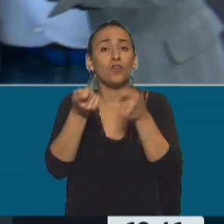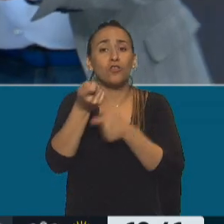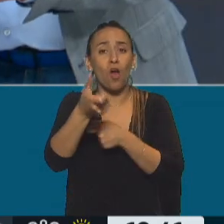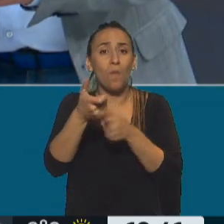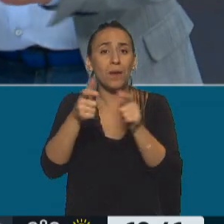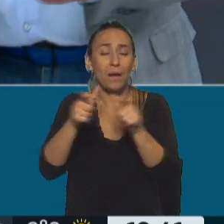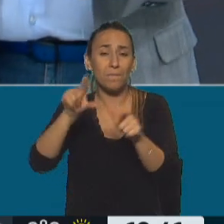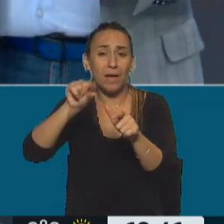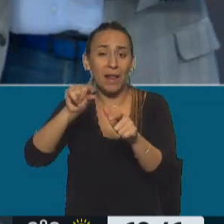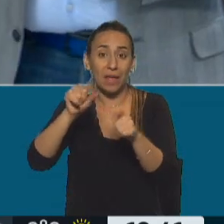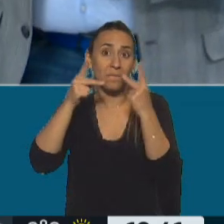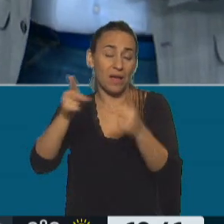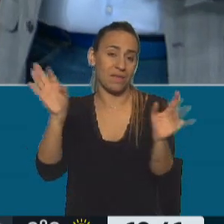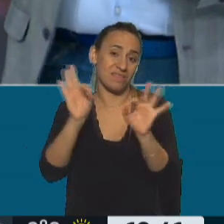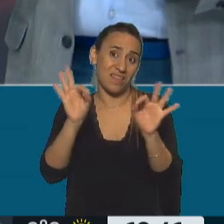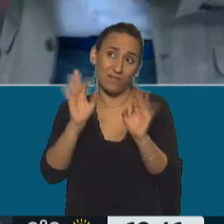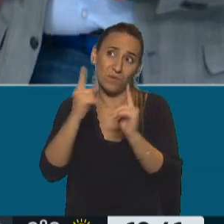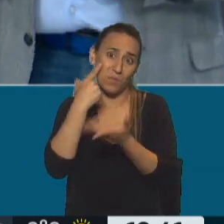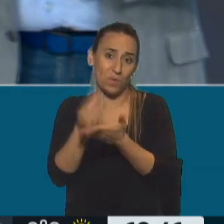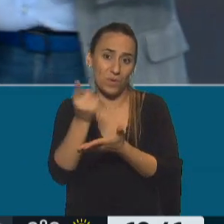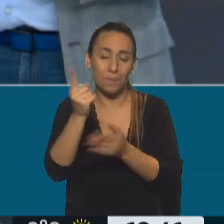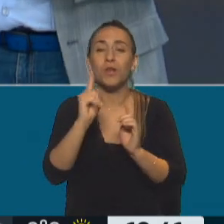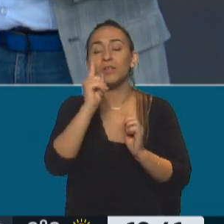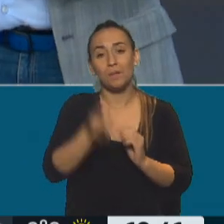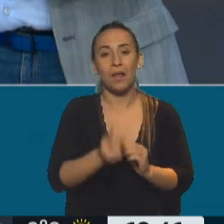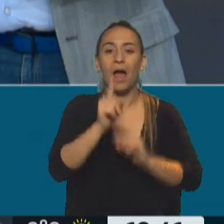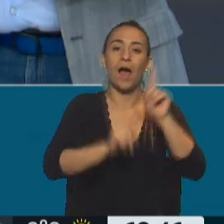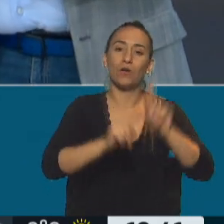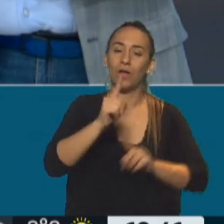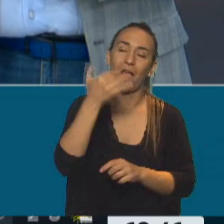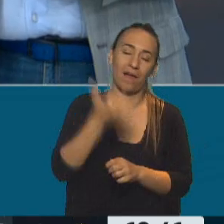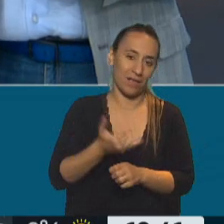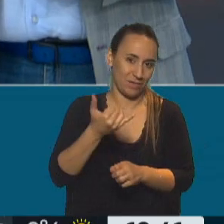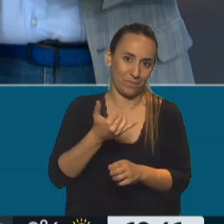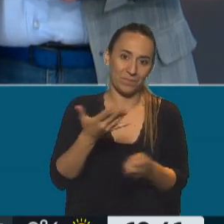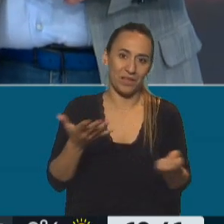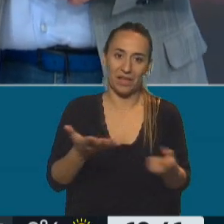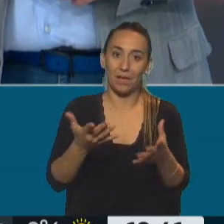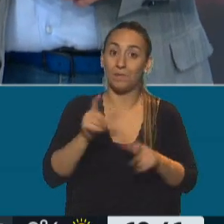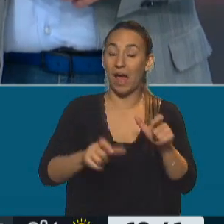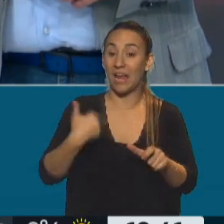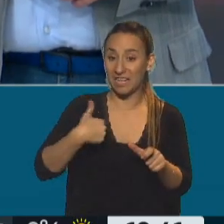no viajan están allí pero después están justamente como bien decir bien así con todos los argentinos Gracias Pablo